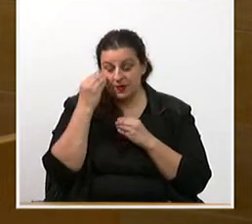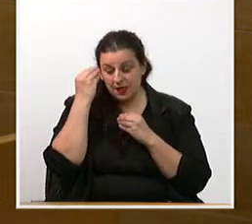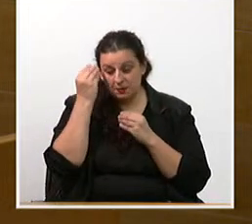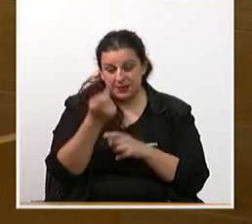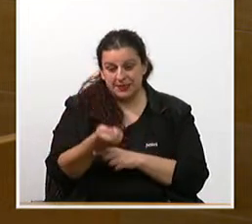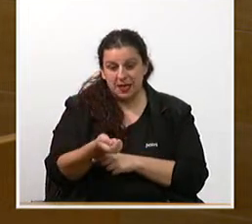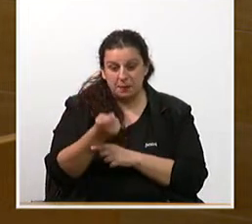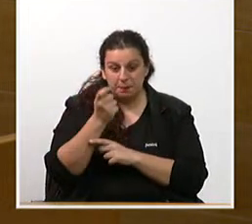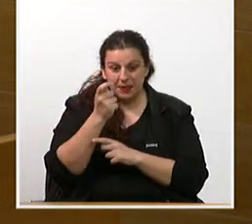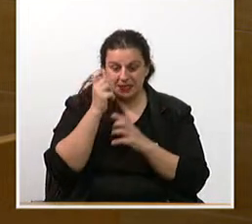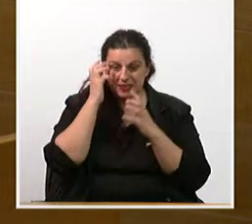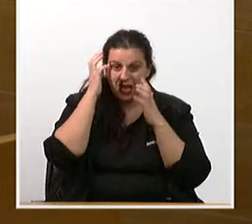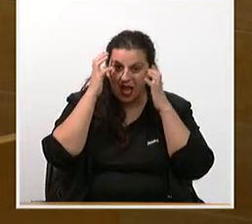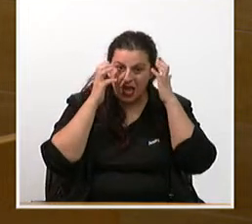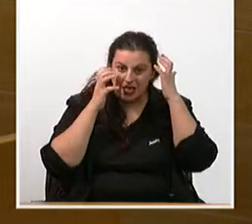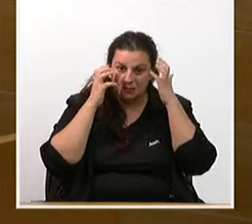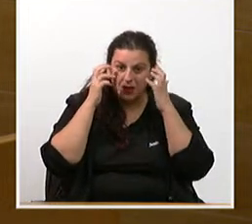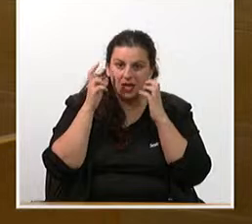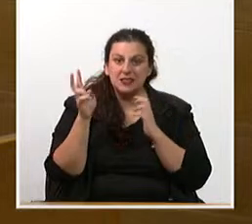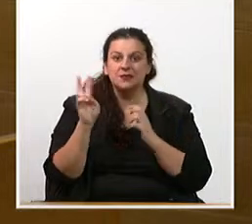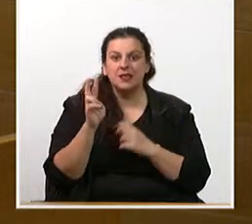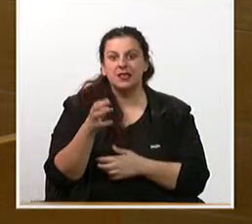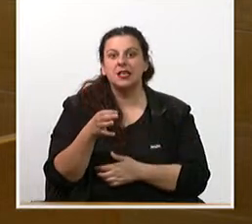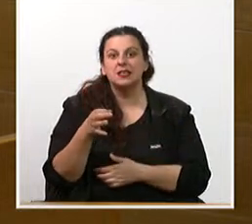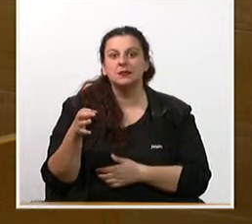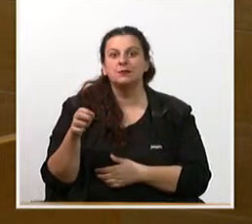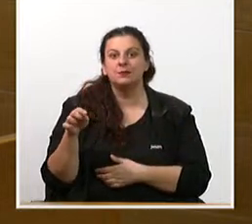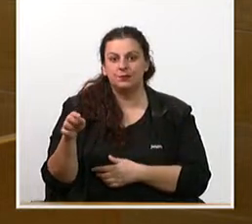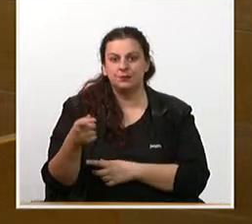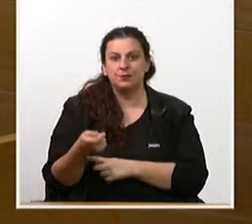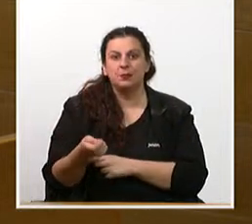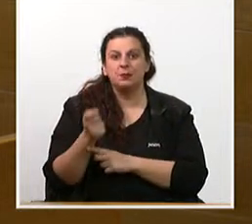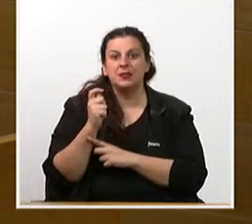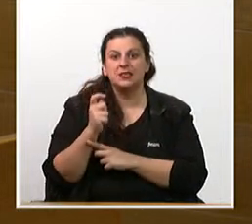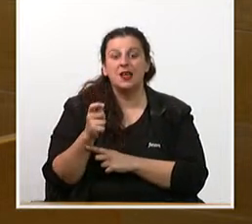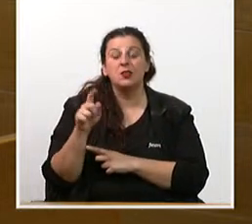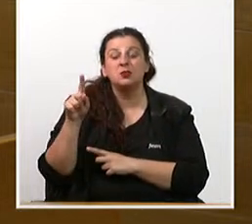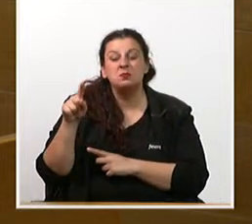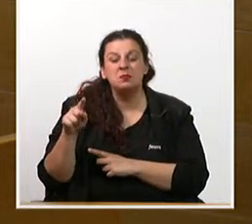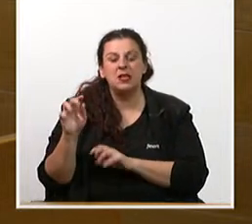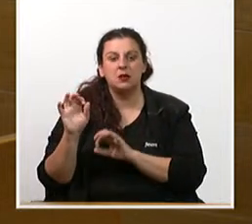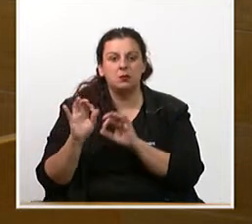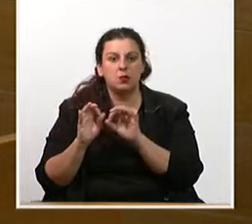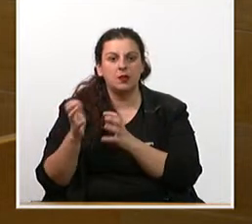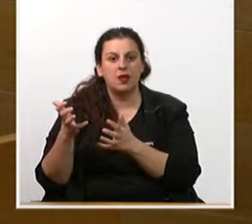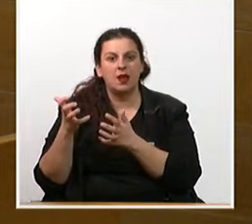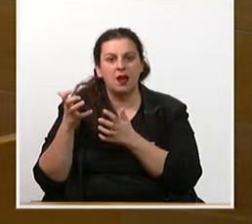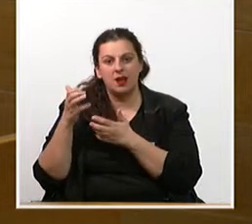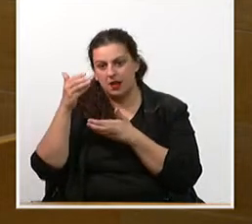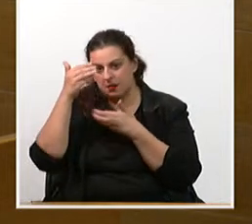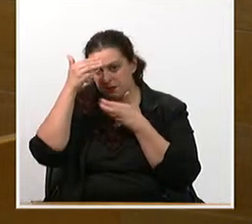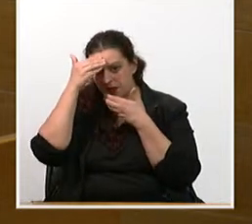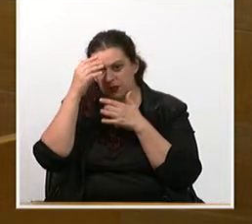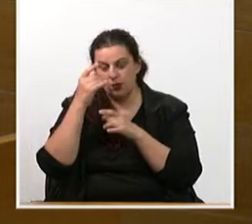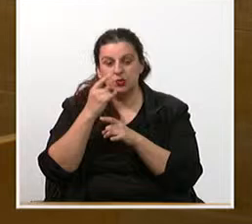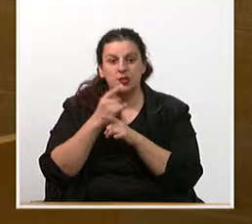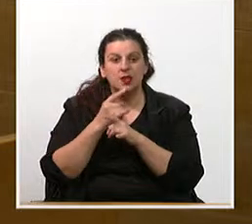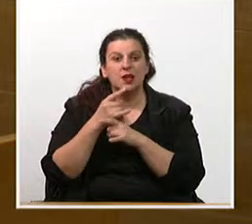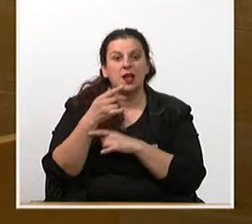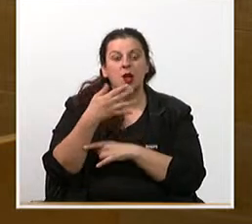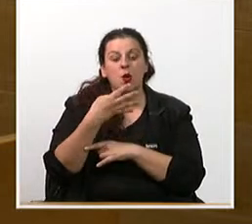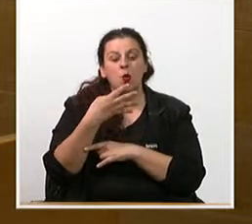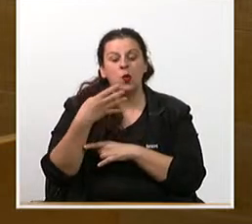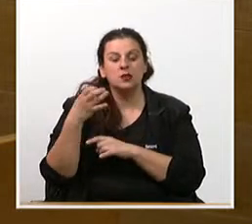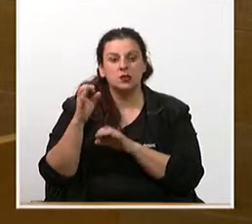productos animales y vegetales han acertado pescados un 1% favorable Marruecos carnes un 400 por